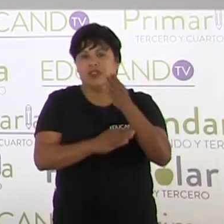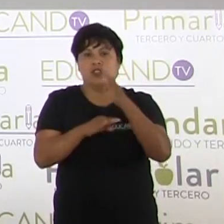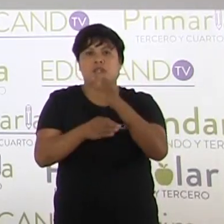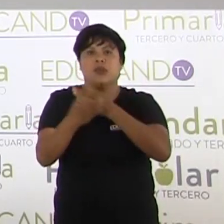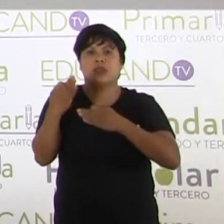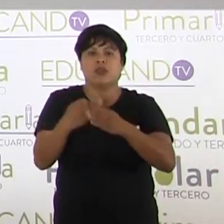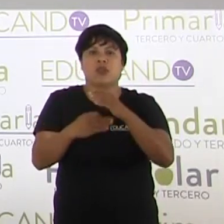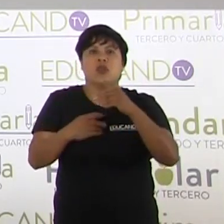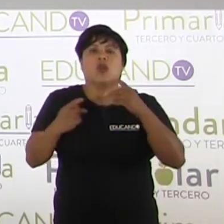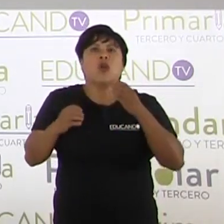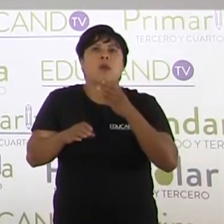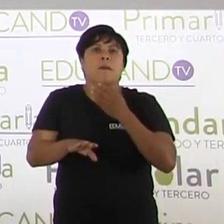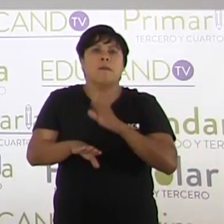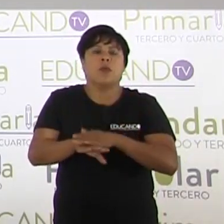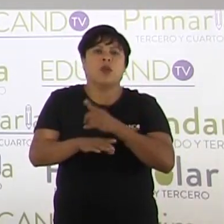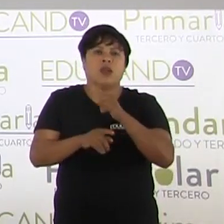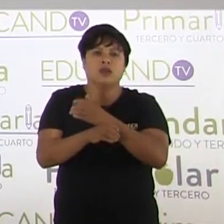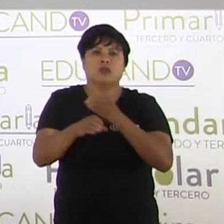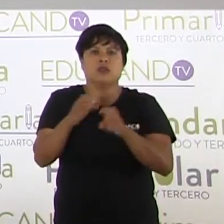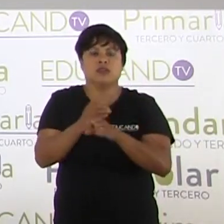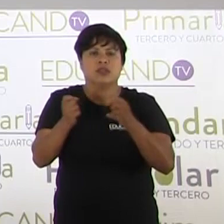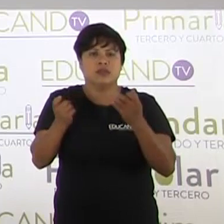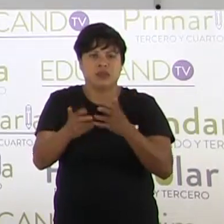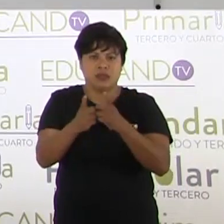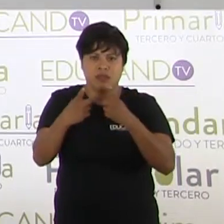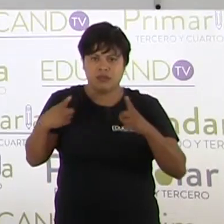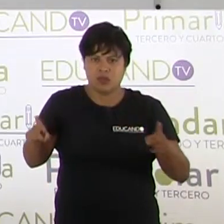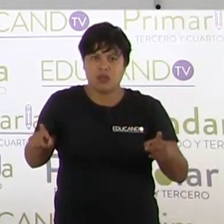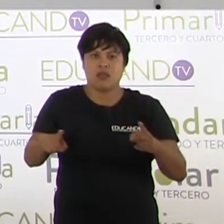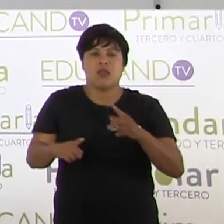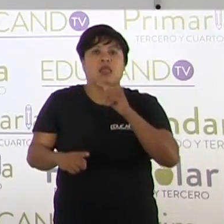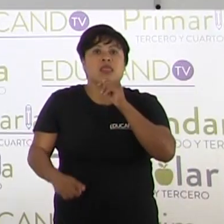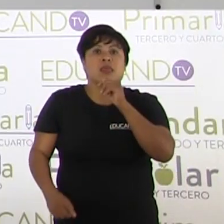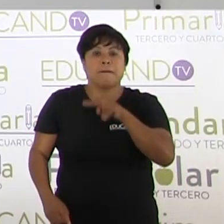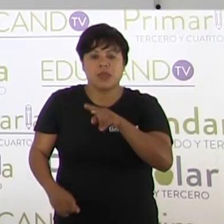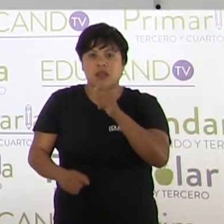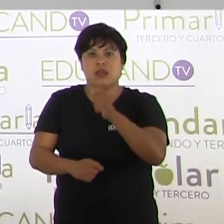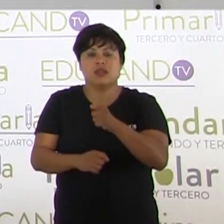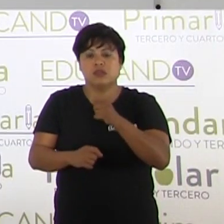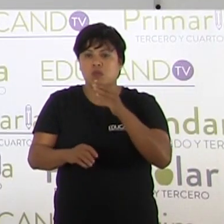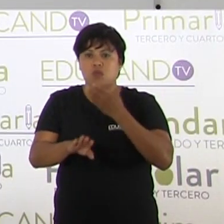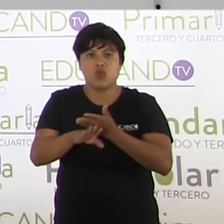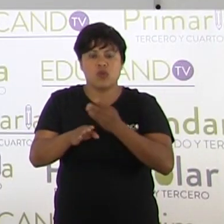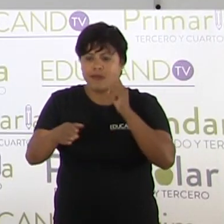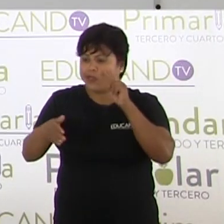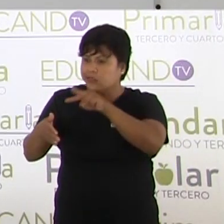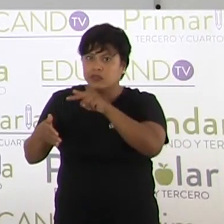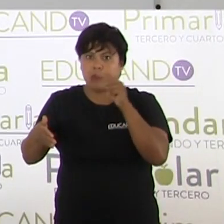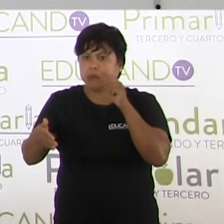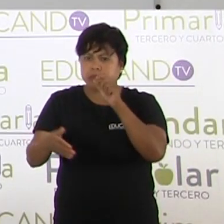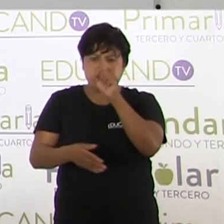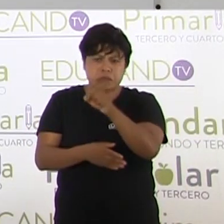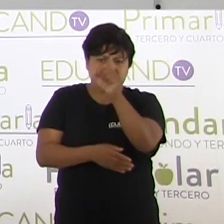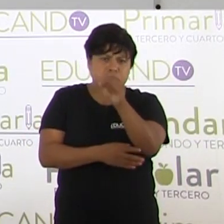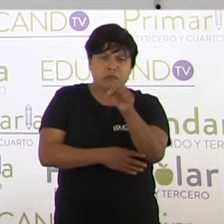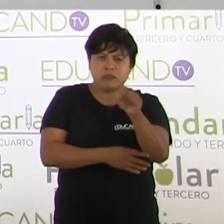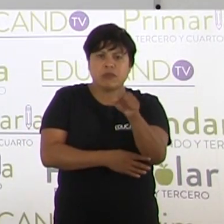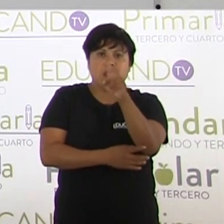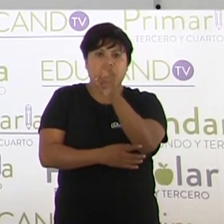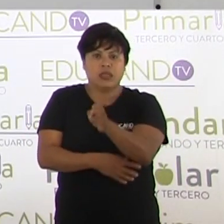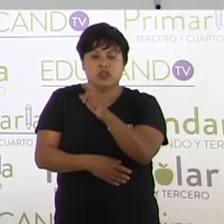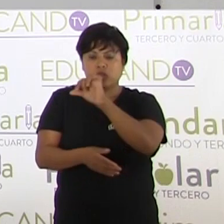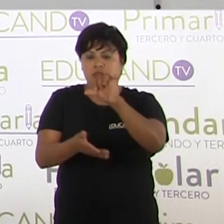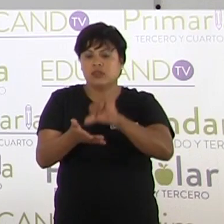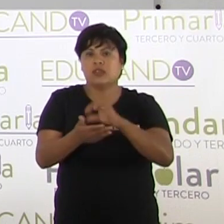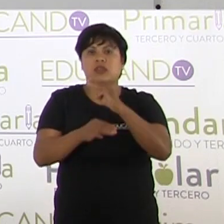todo por los aspectos que se van a desarrollar, pues también es muy marcado que se centra